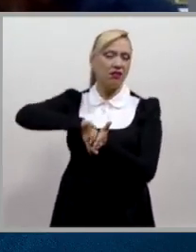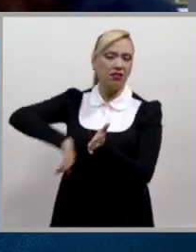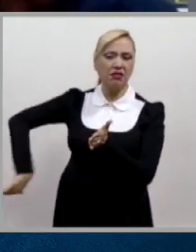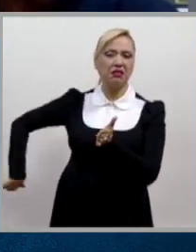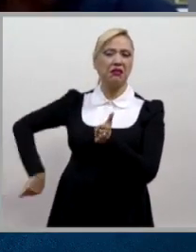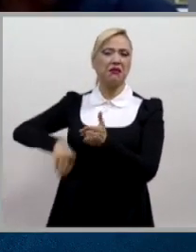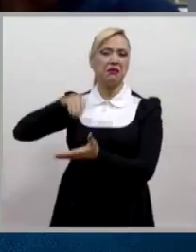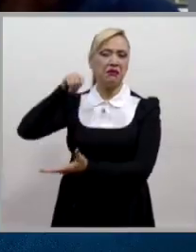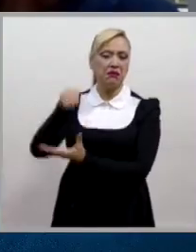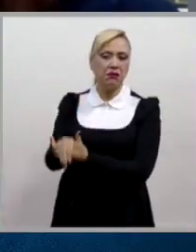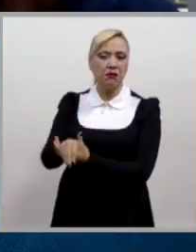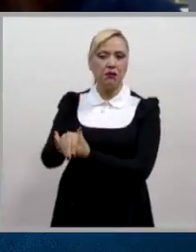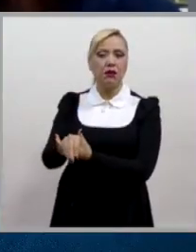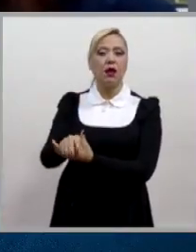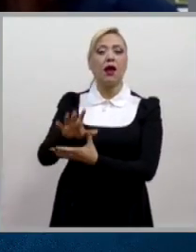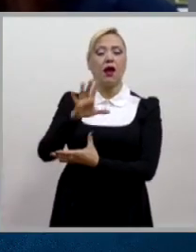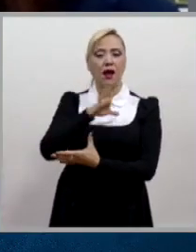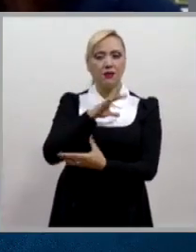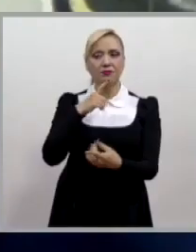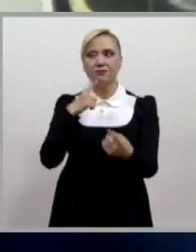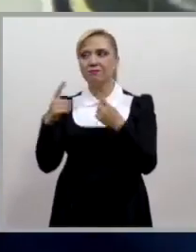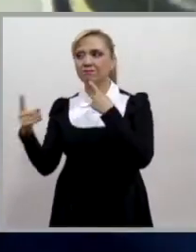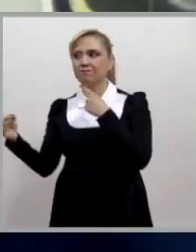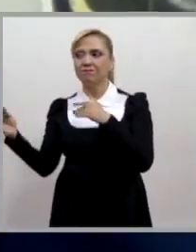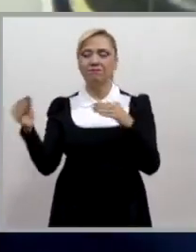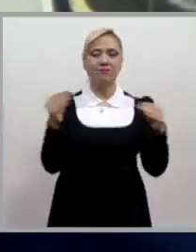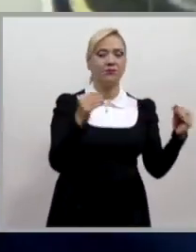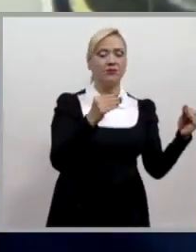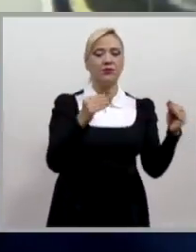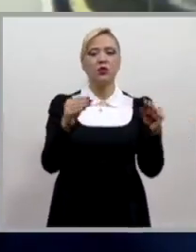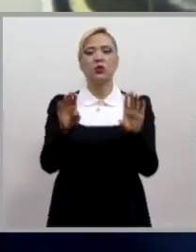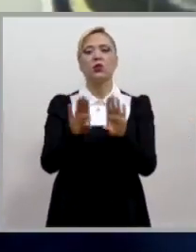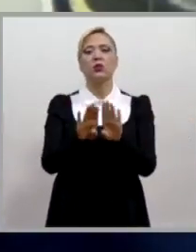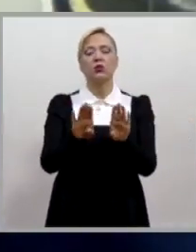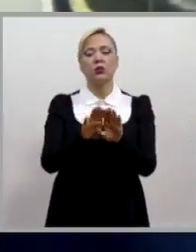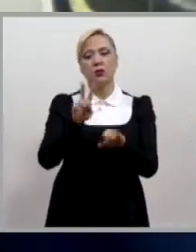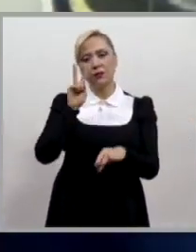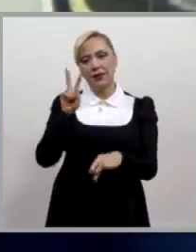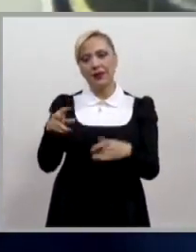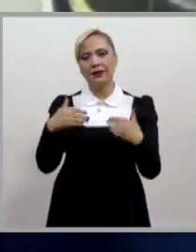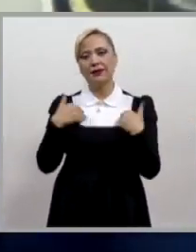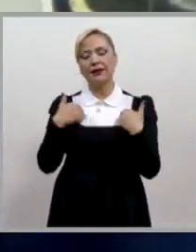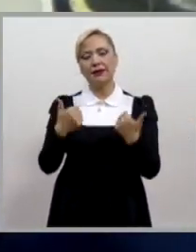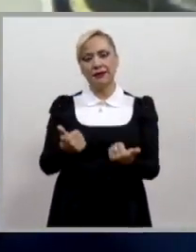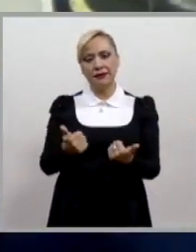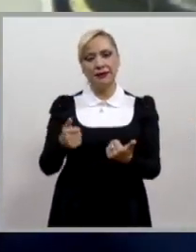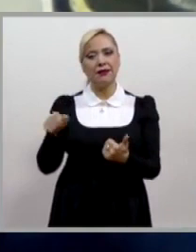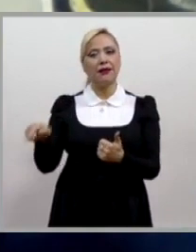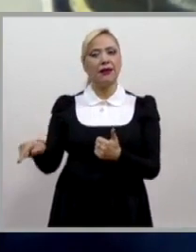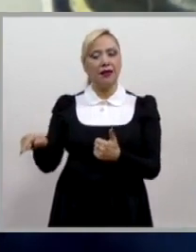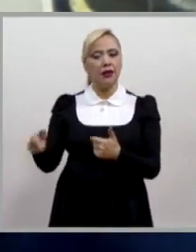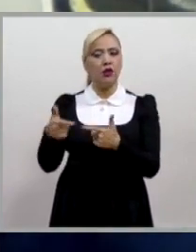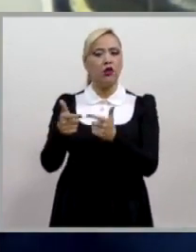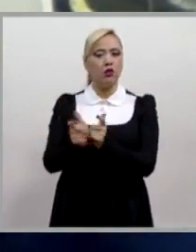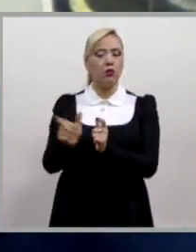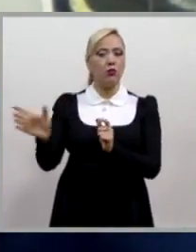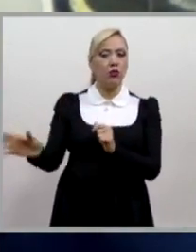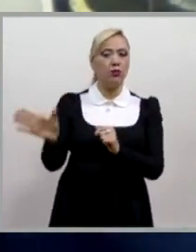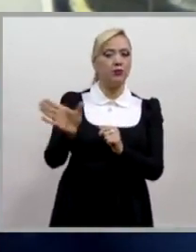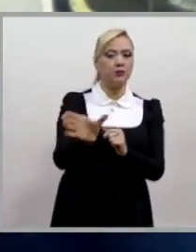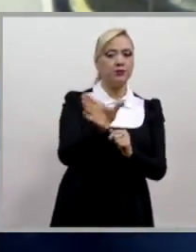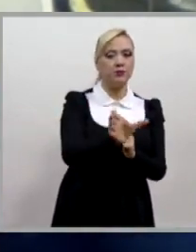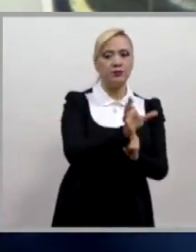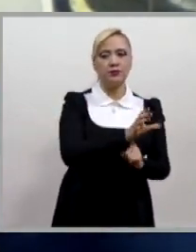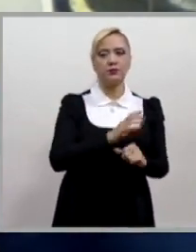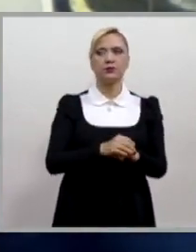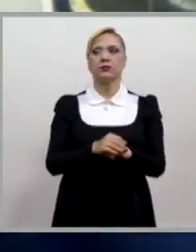quiera denominar, que también hay toda esa discusión de cómo debe ser entendido y, digamos, conceptualizado de estos sectores.